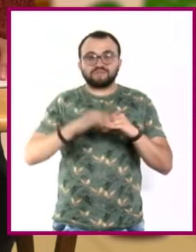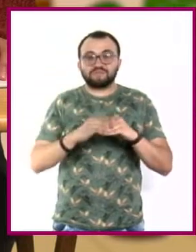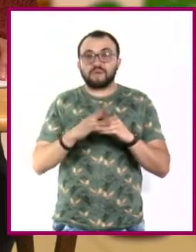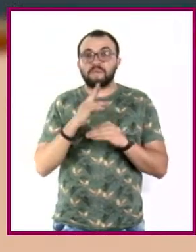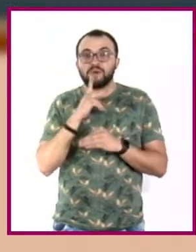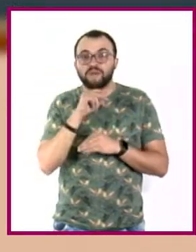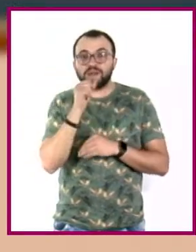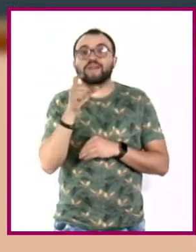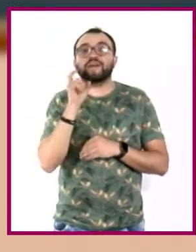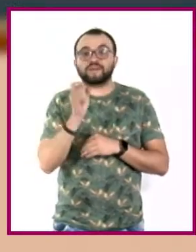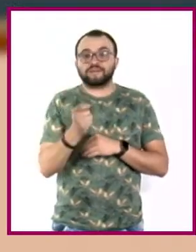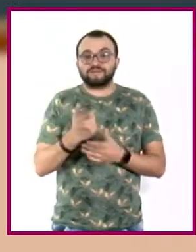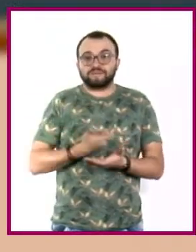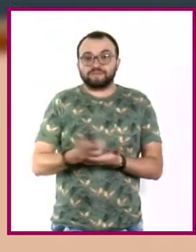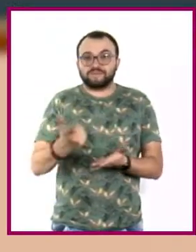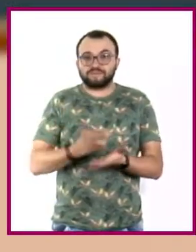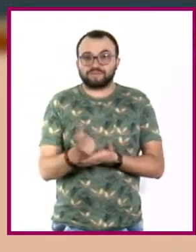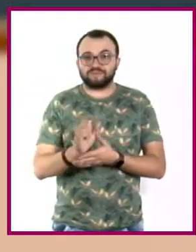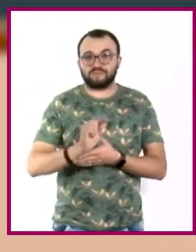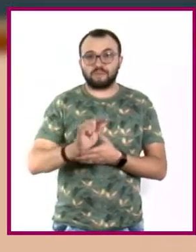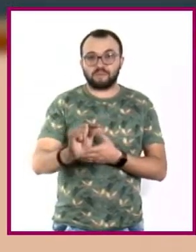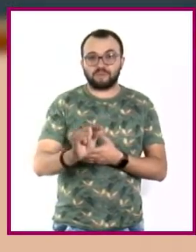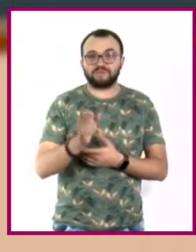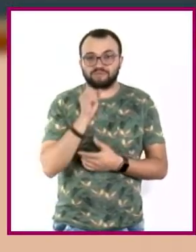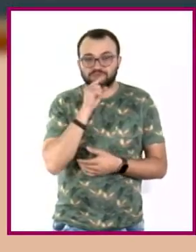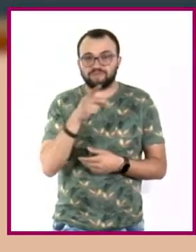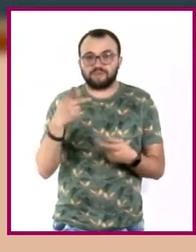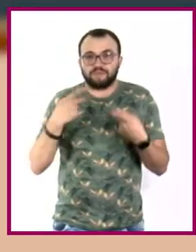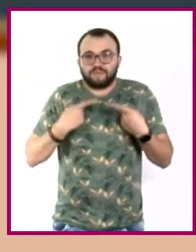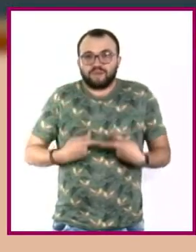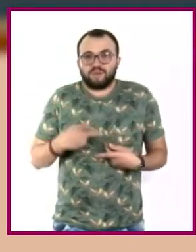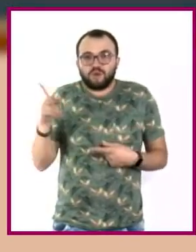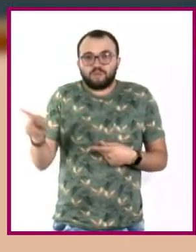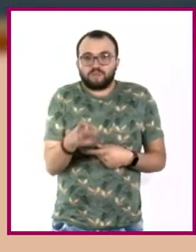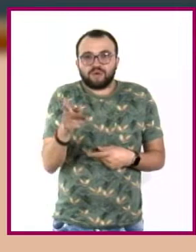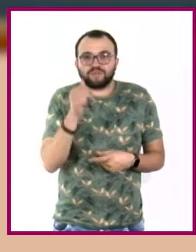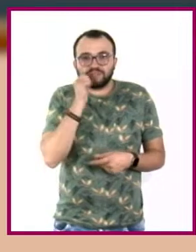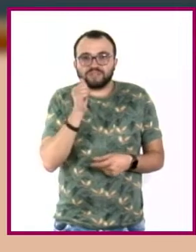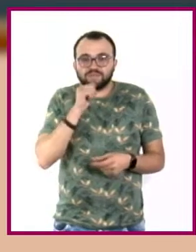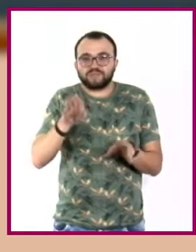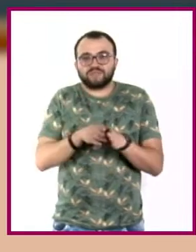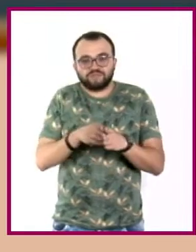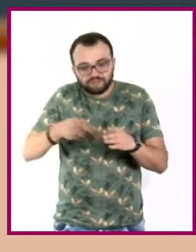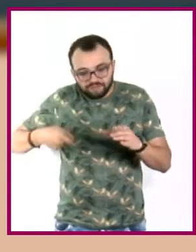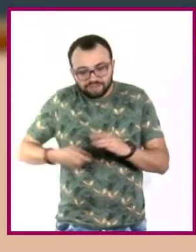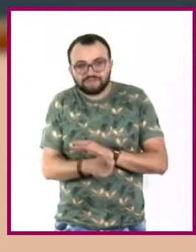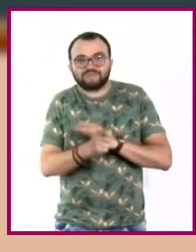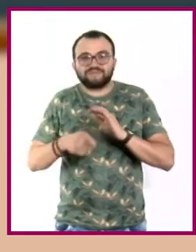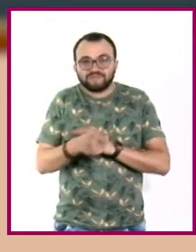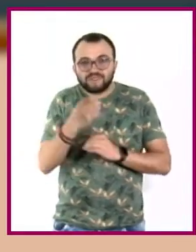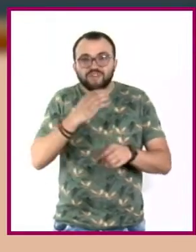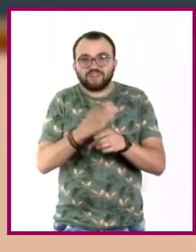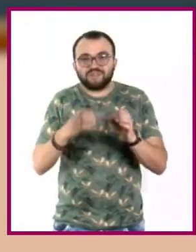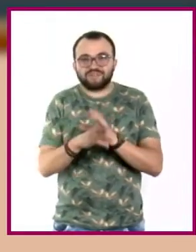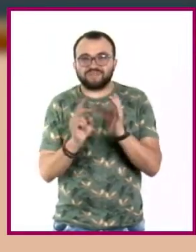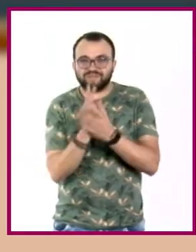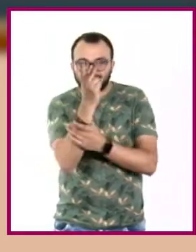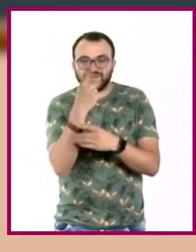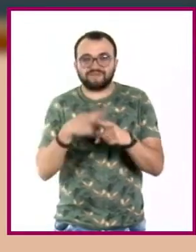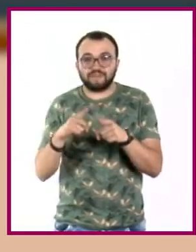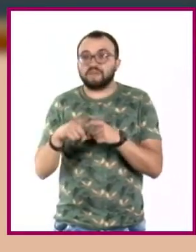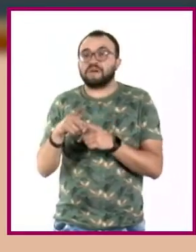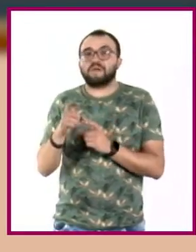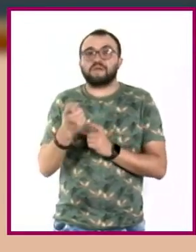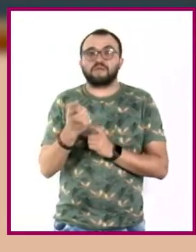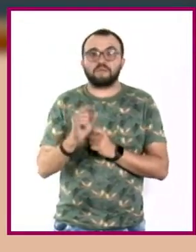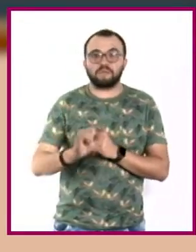los campesinos que sostenían todo aquello. Y aunque en la ciudad uno pensaría que las cosas no estarían tan mal, la clase media